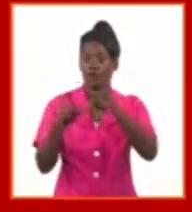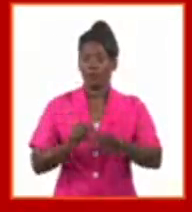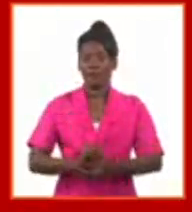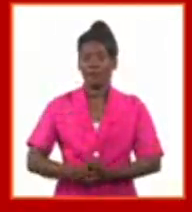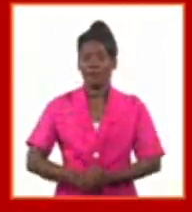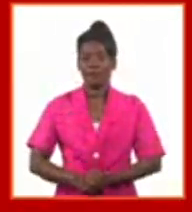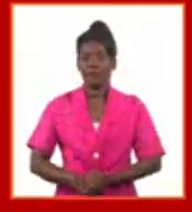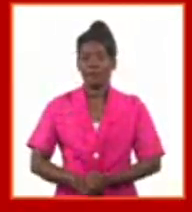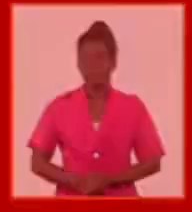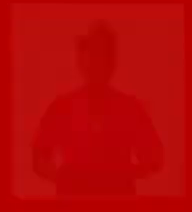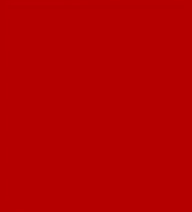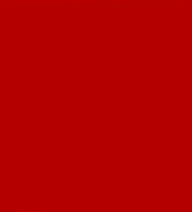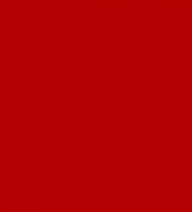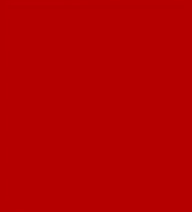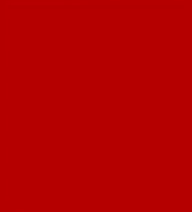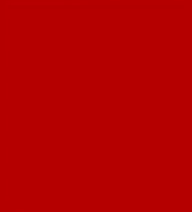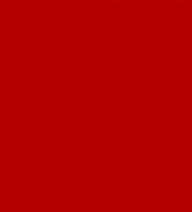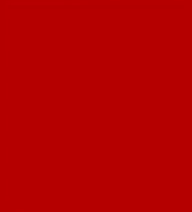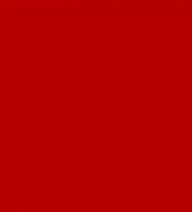www.cubadebate.co.